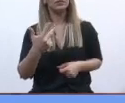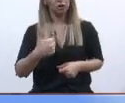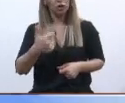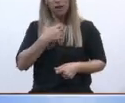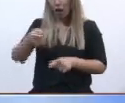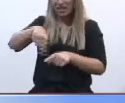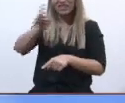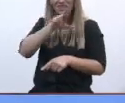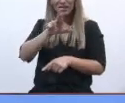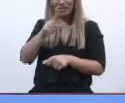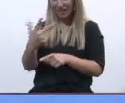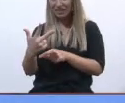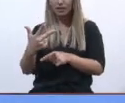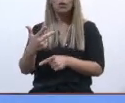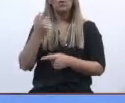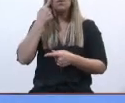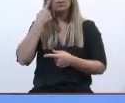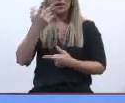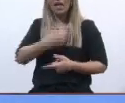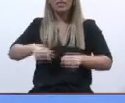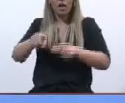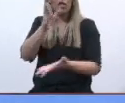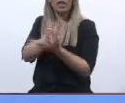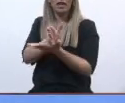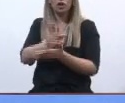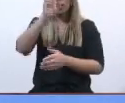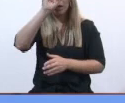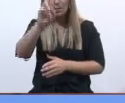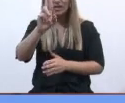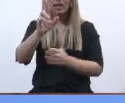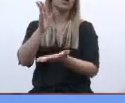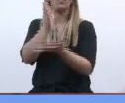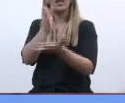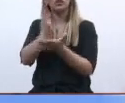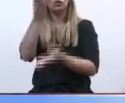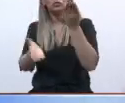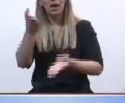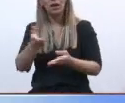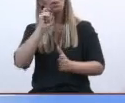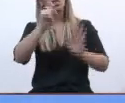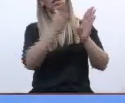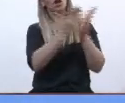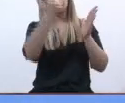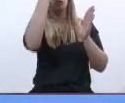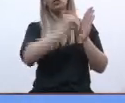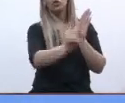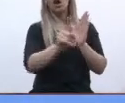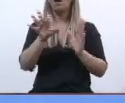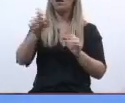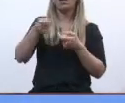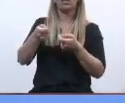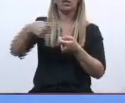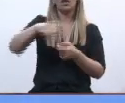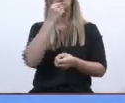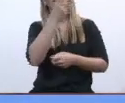Derecho, donde no se violente la Constitución, donde se respeten los tratados de derechos humanos y no se les haga decir cualquier cosa en